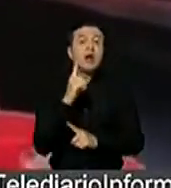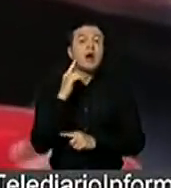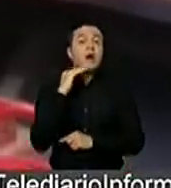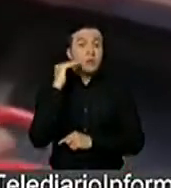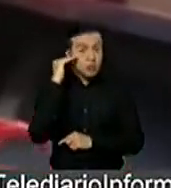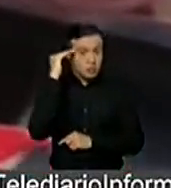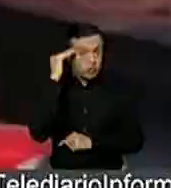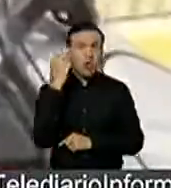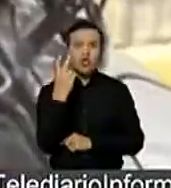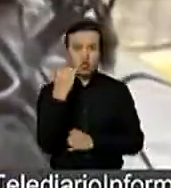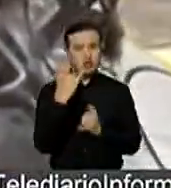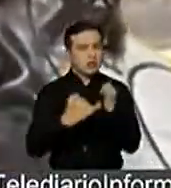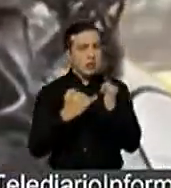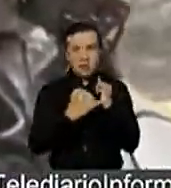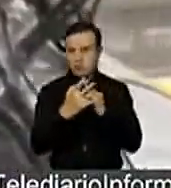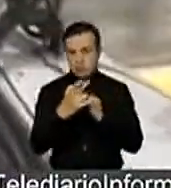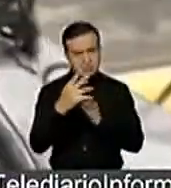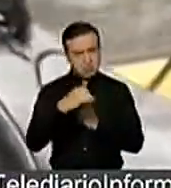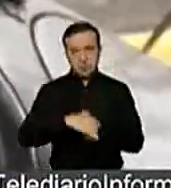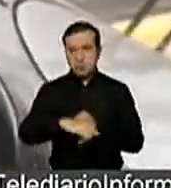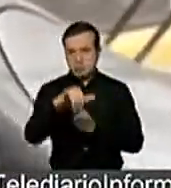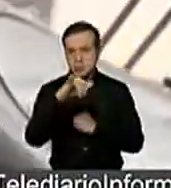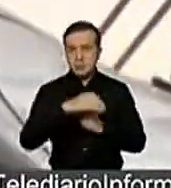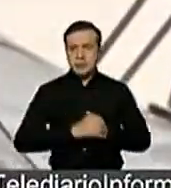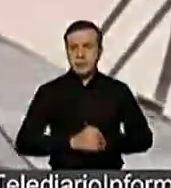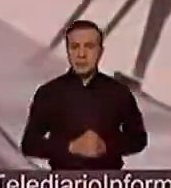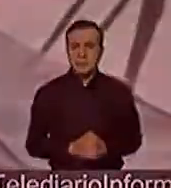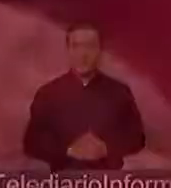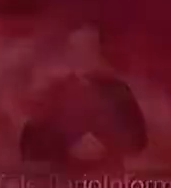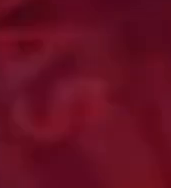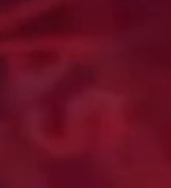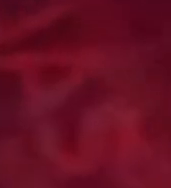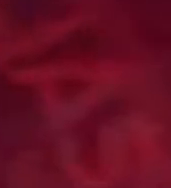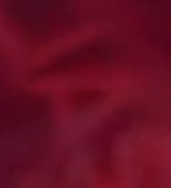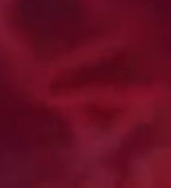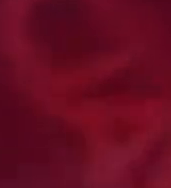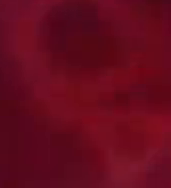mayores. César Tacuri Vintimilla, Medios Públicos.